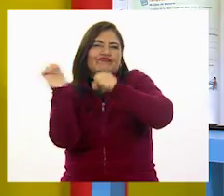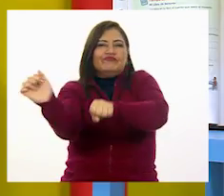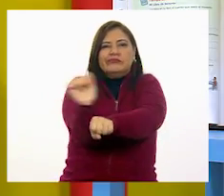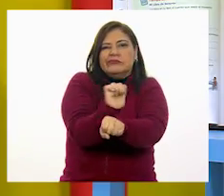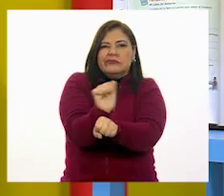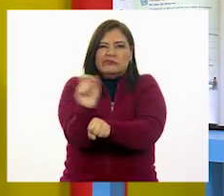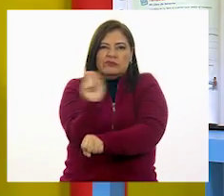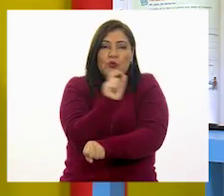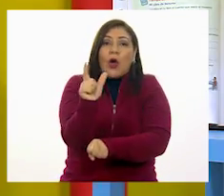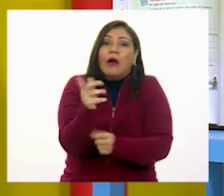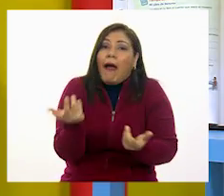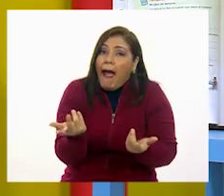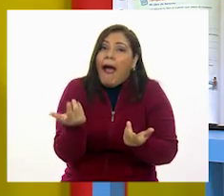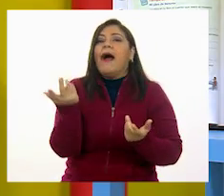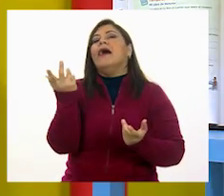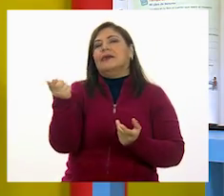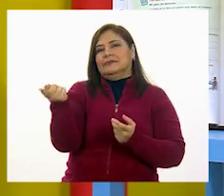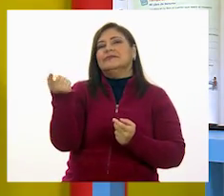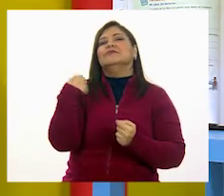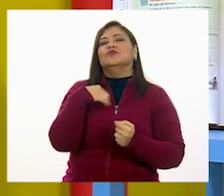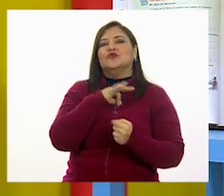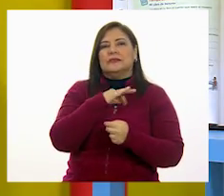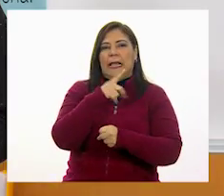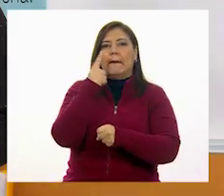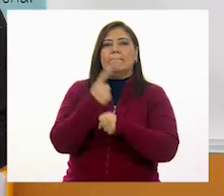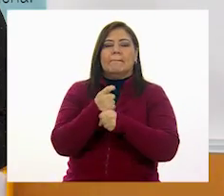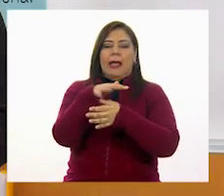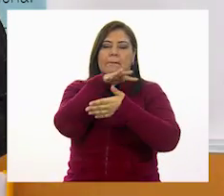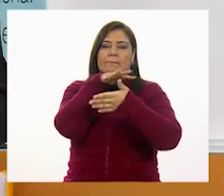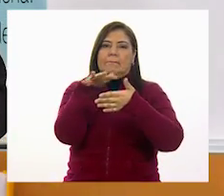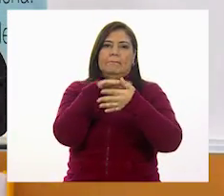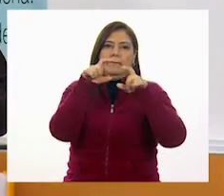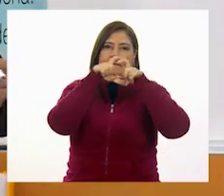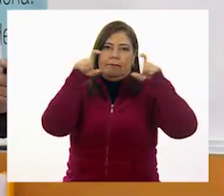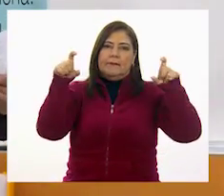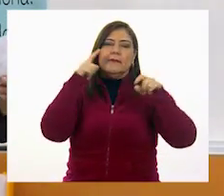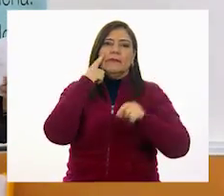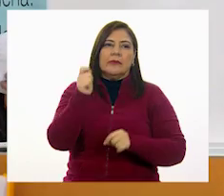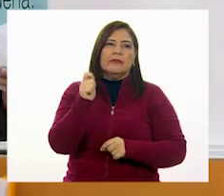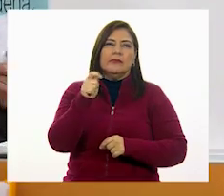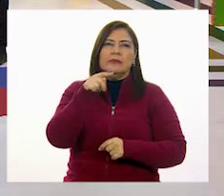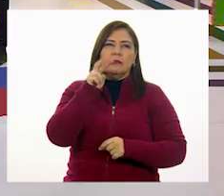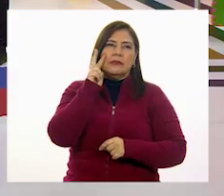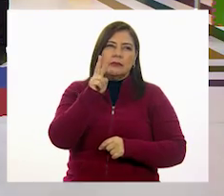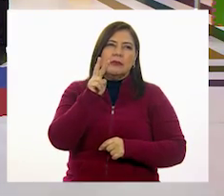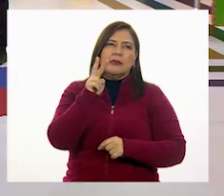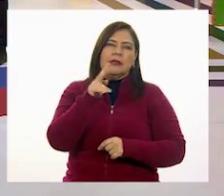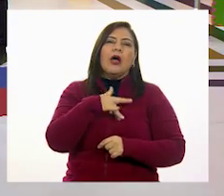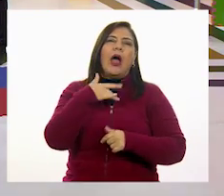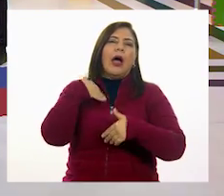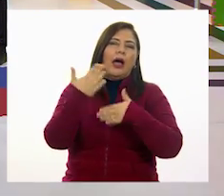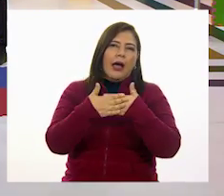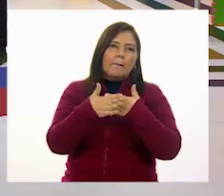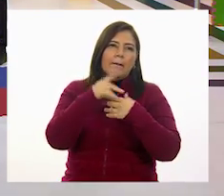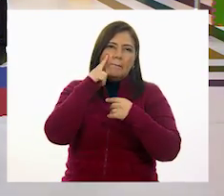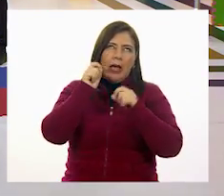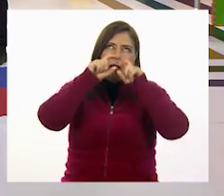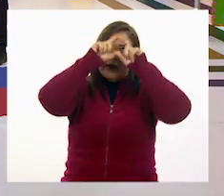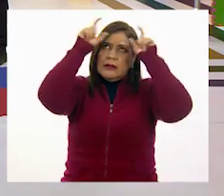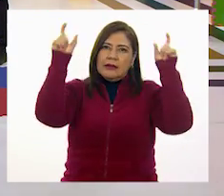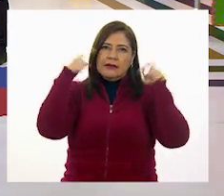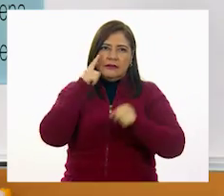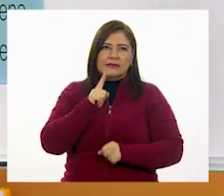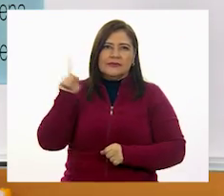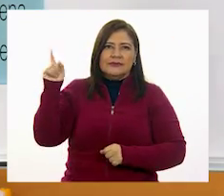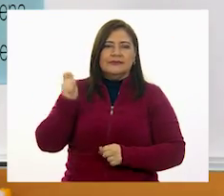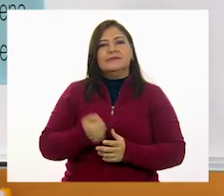que es, ¿sí? nos va a decir la primera expresión que además seguramente aquí arriba después la vamos a ver escrita,